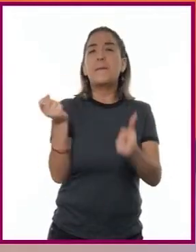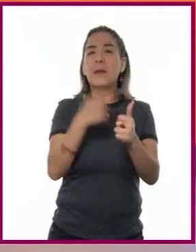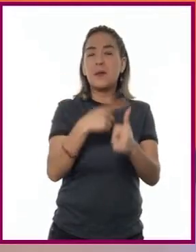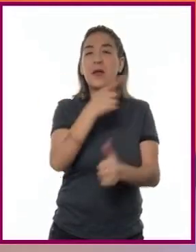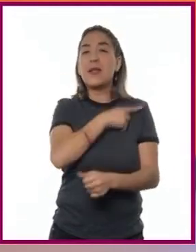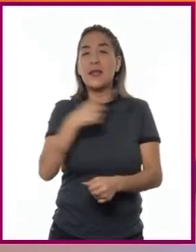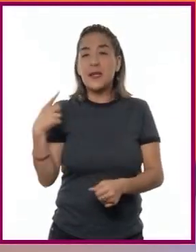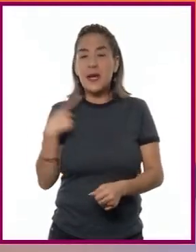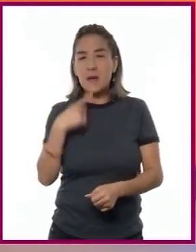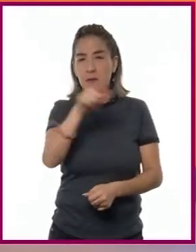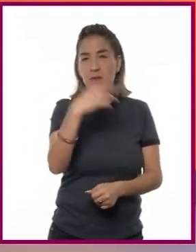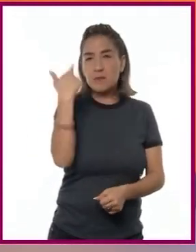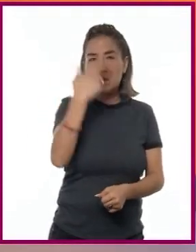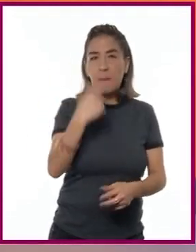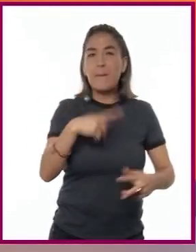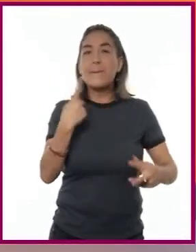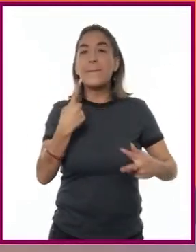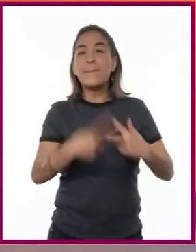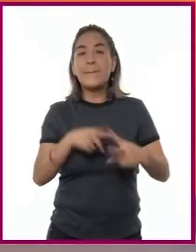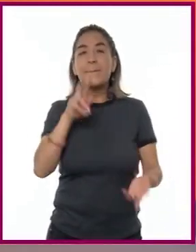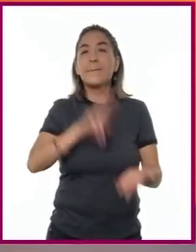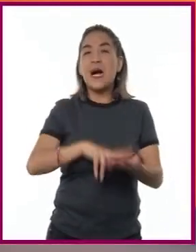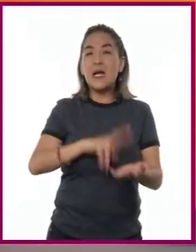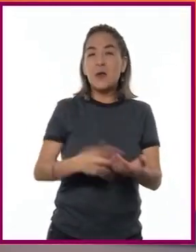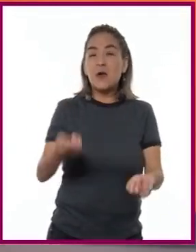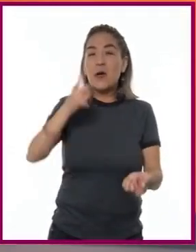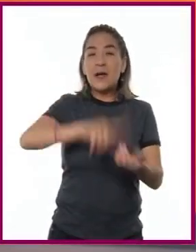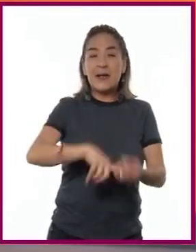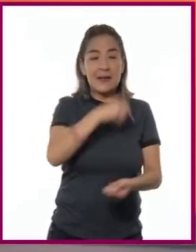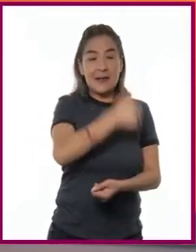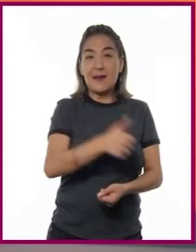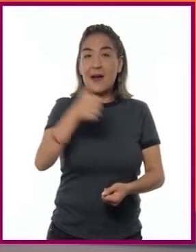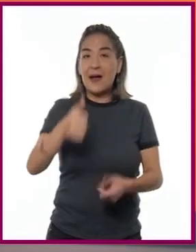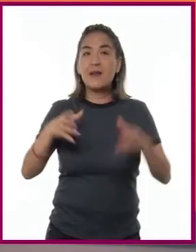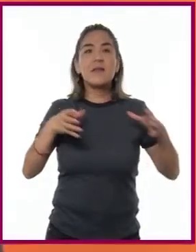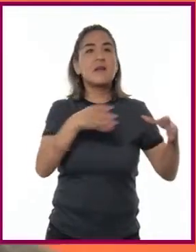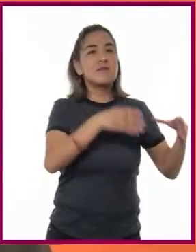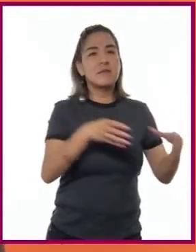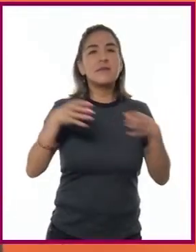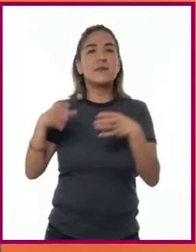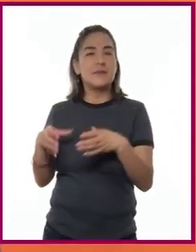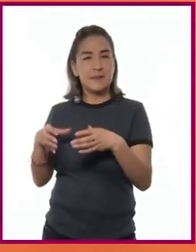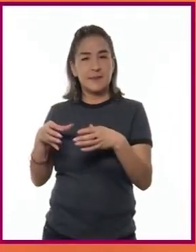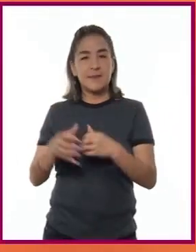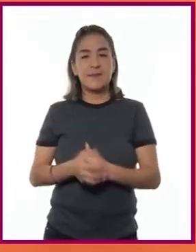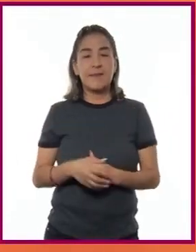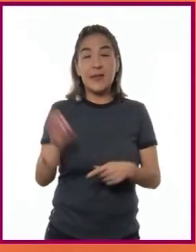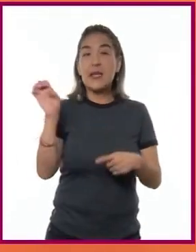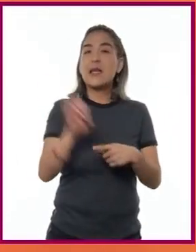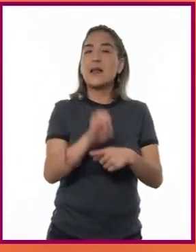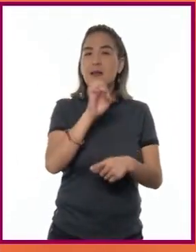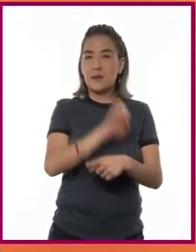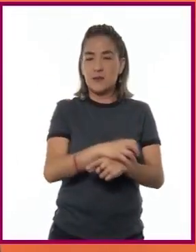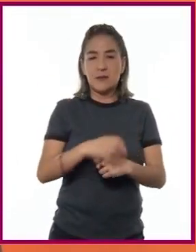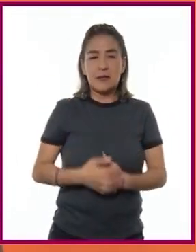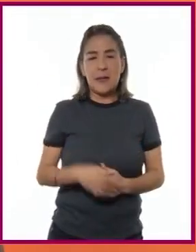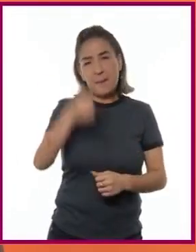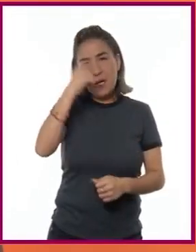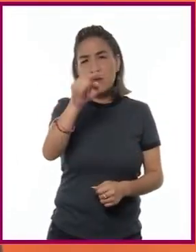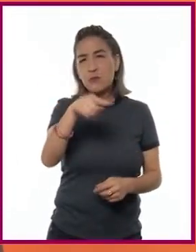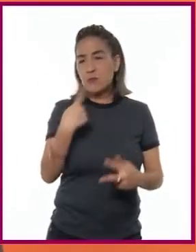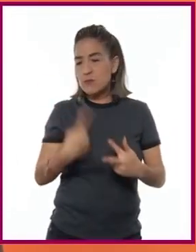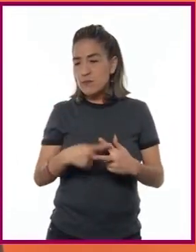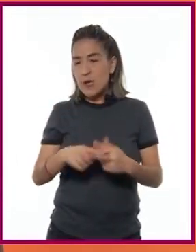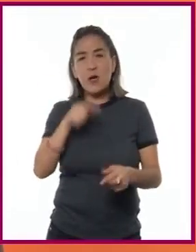puede calcular el volumen interno de cada recipiente. Entonces, para calcular